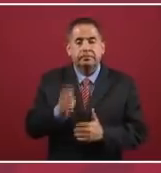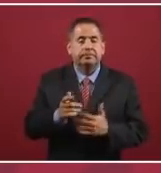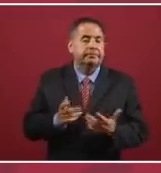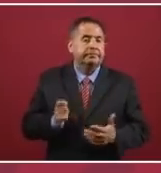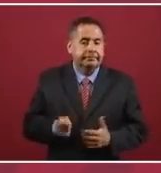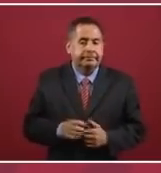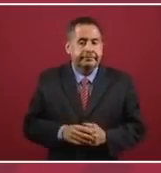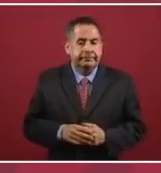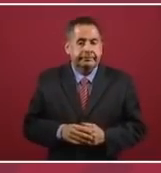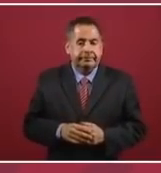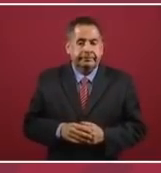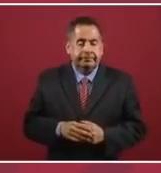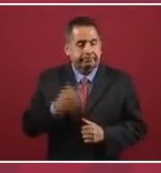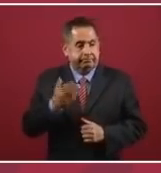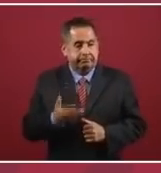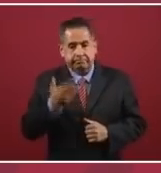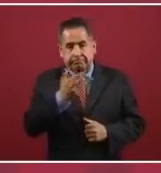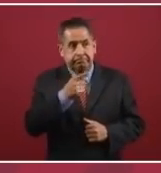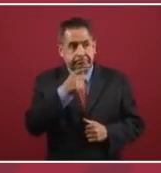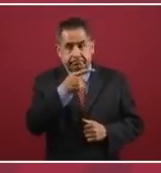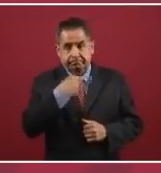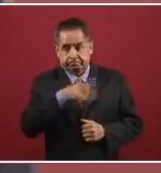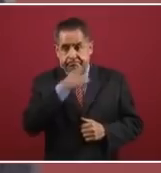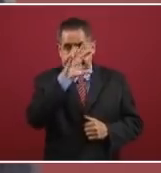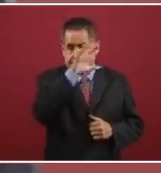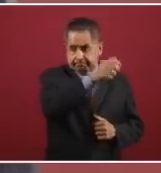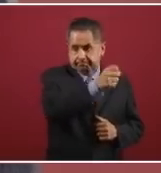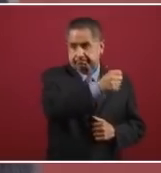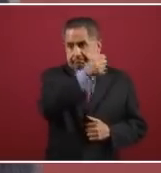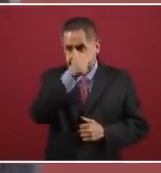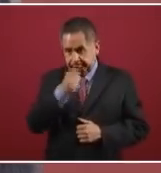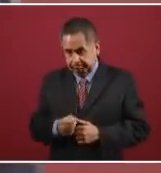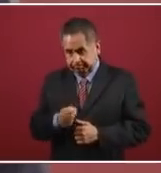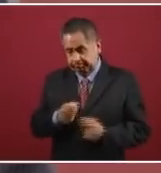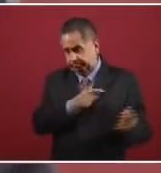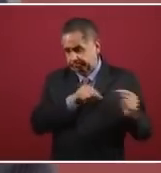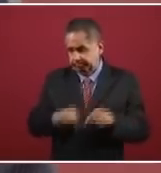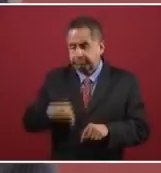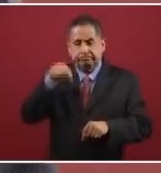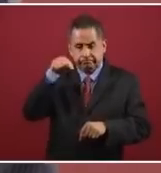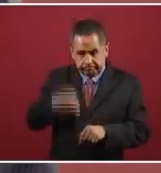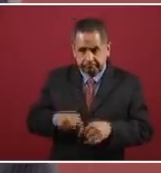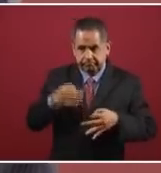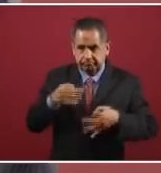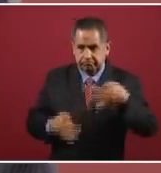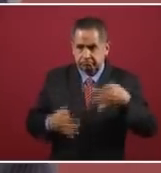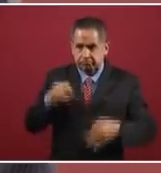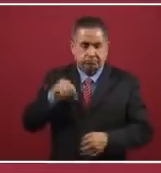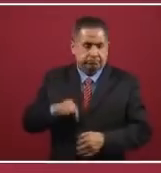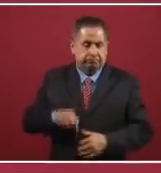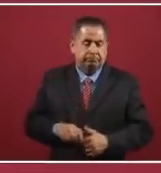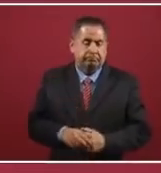de solicitar la extradición de esta persona.